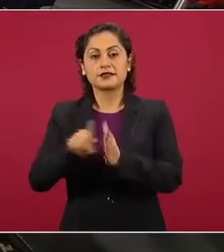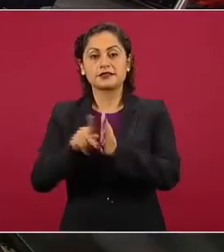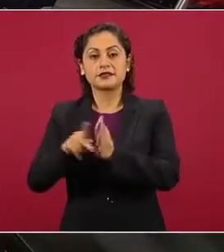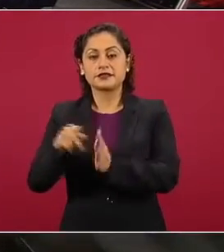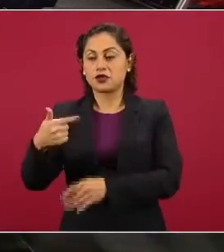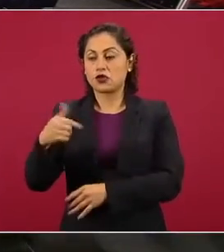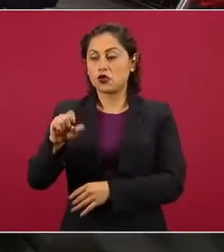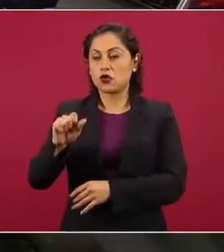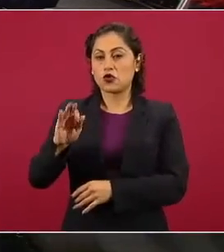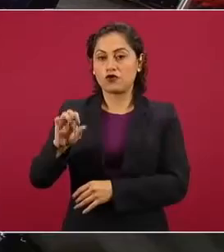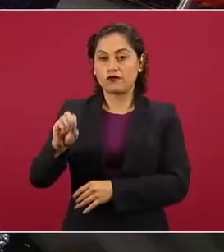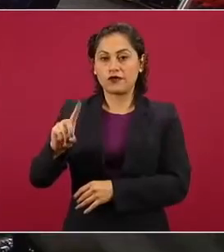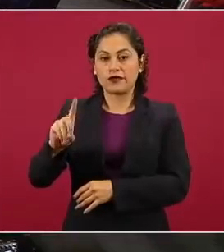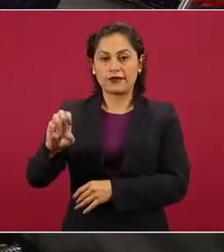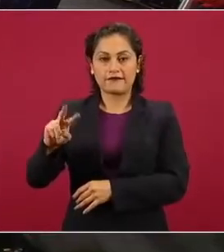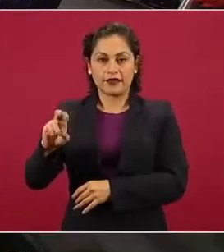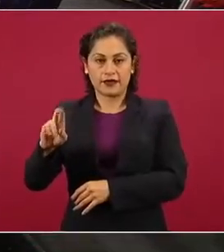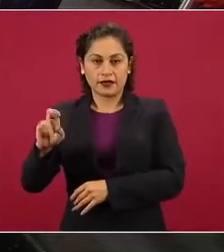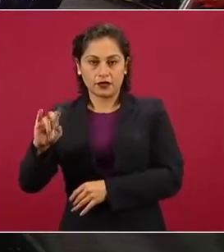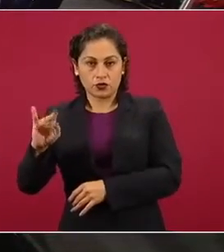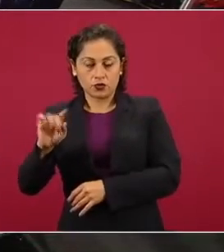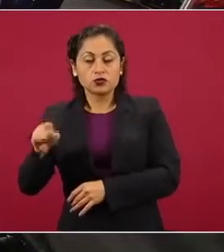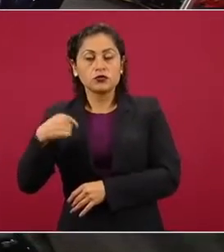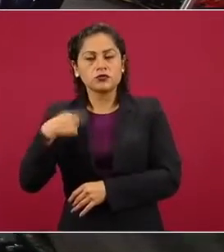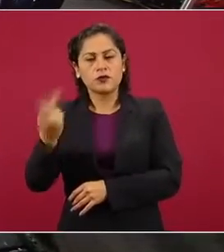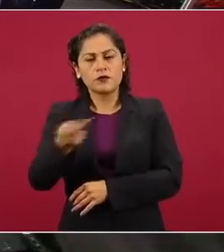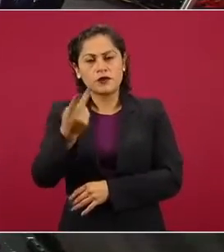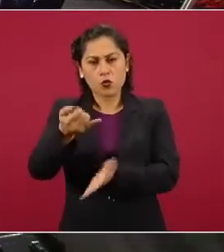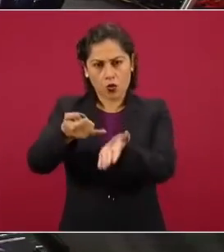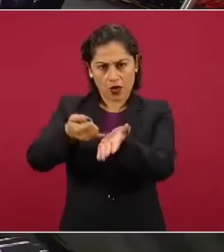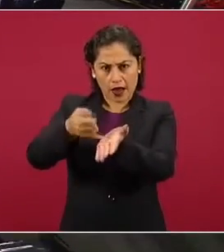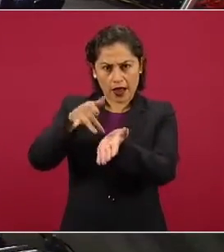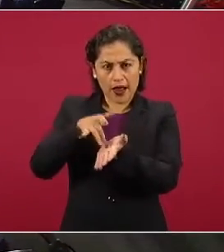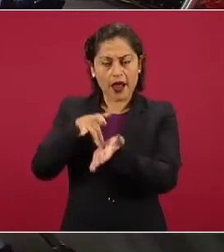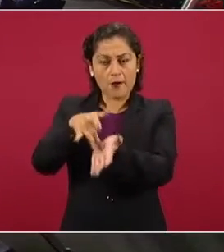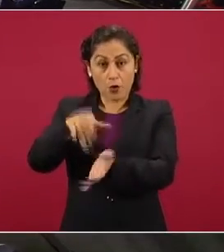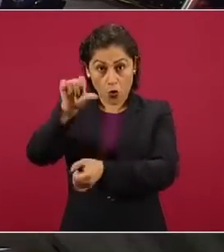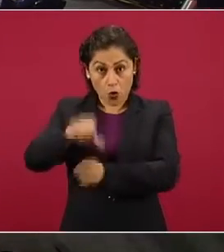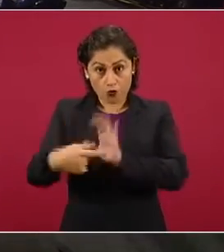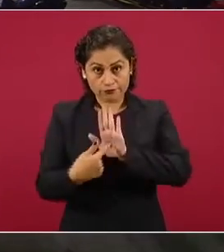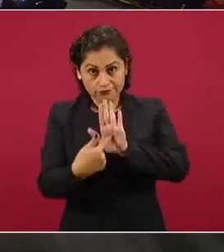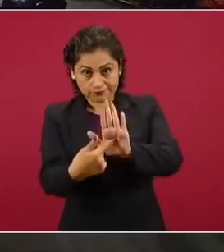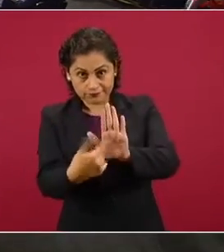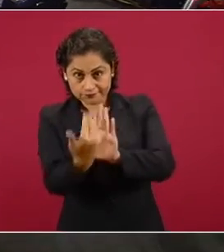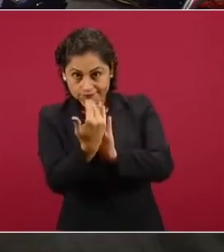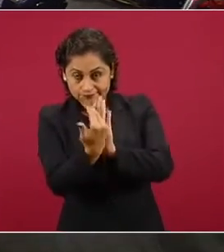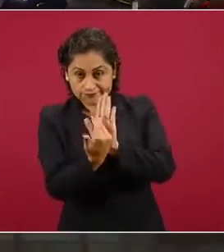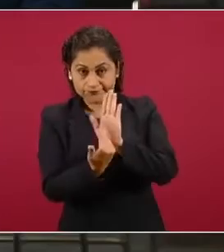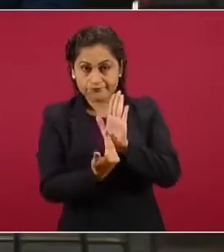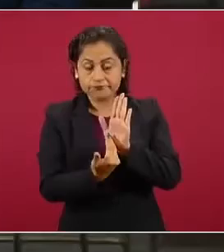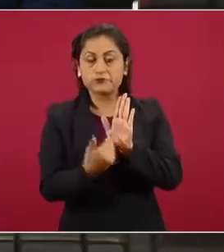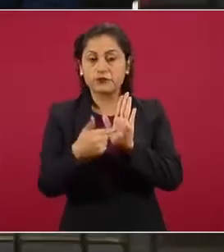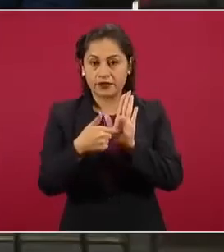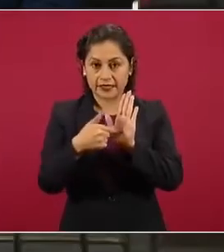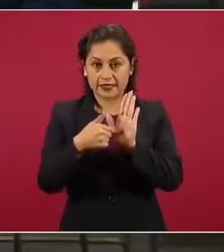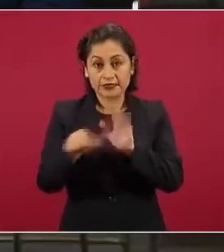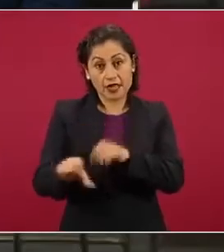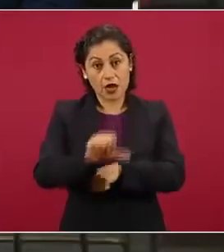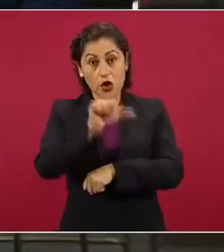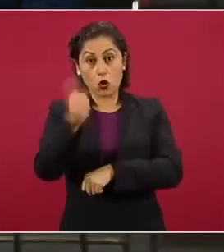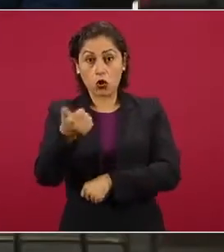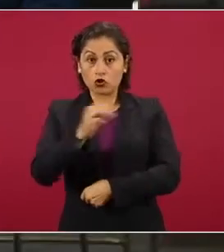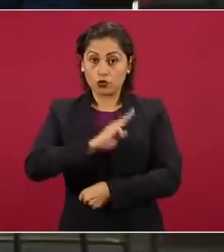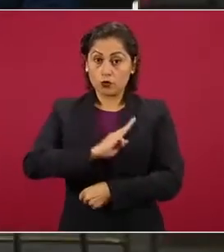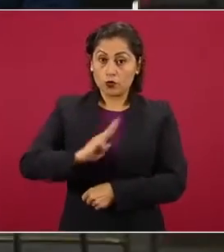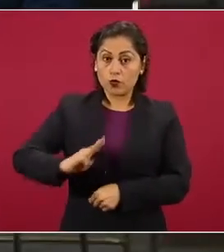Veracruz. Preguntar si estos estímulos fiscales que se están dando a conocer el día de hoy también llegarán a otros municipios por